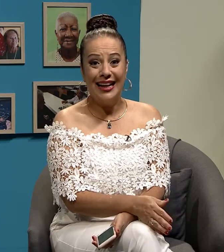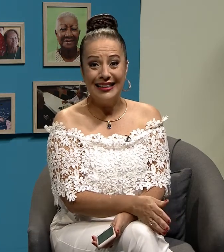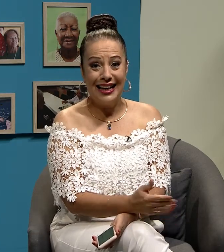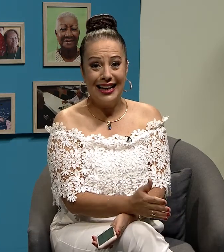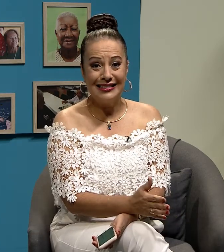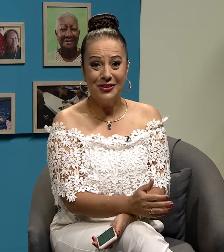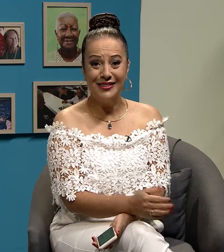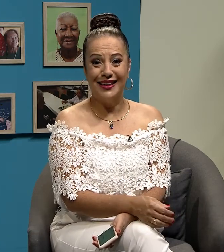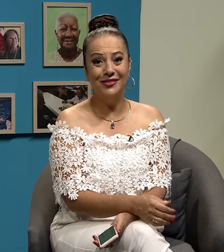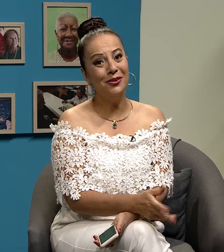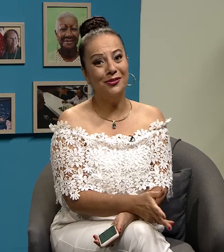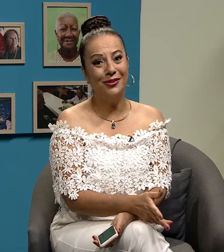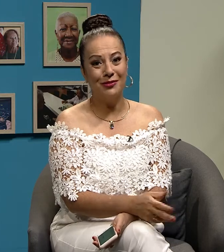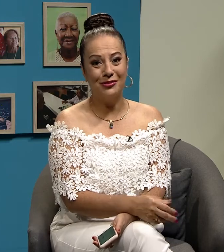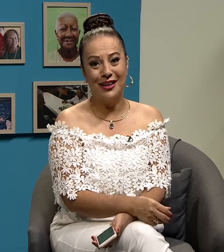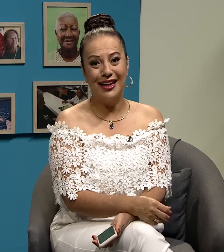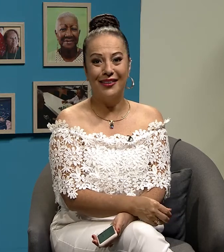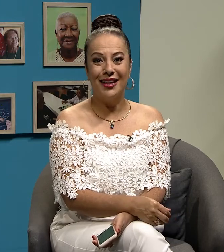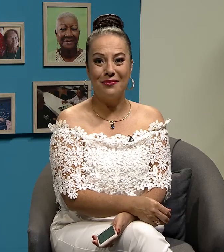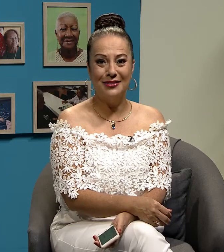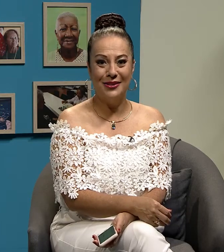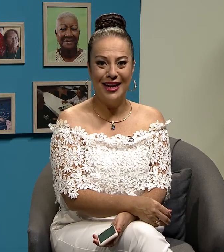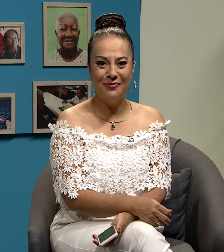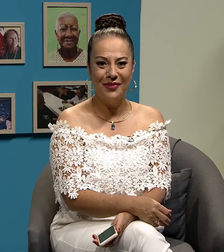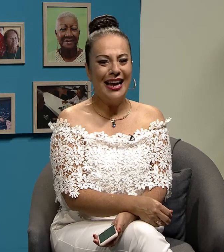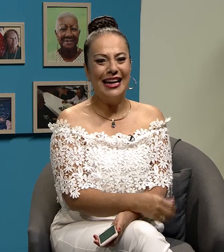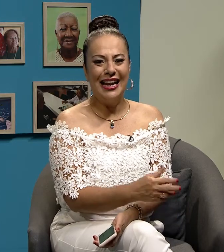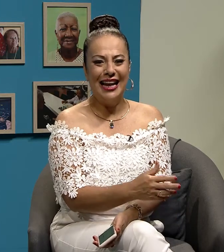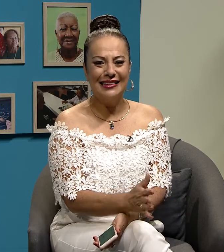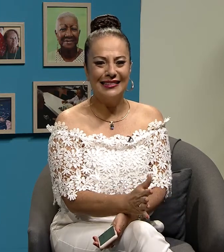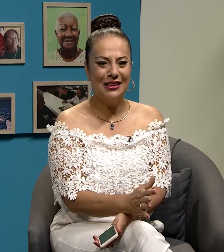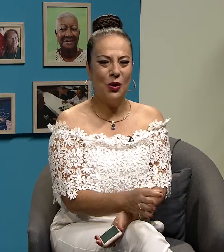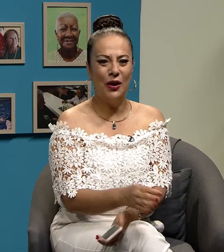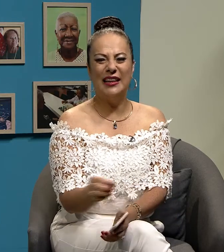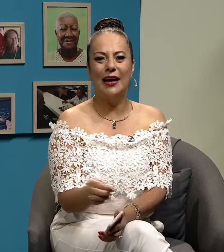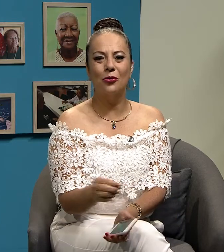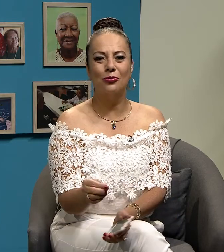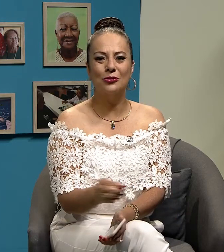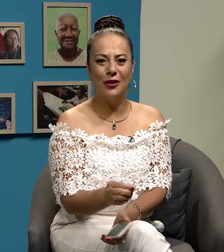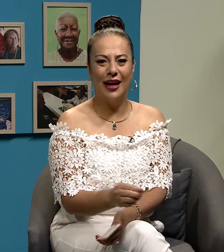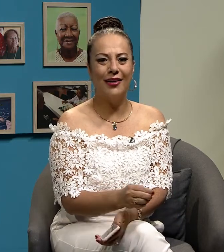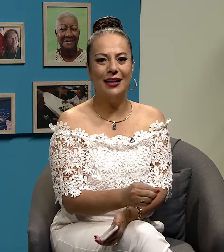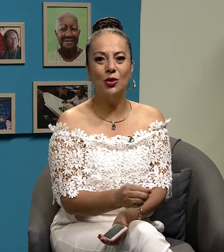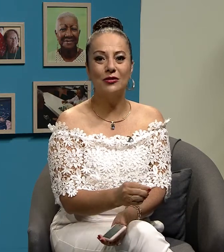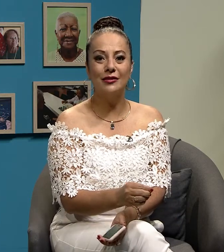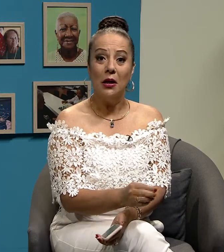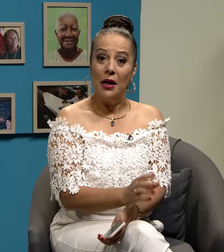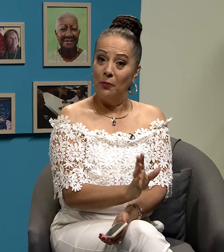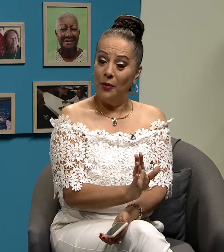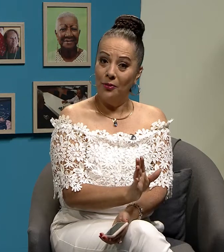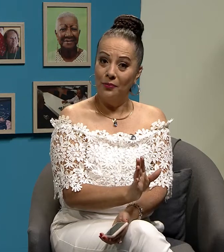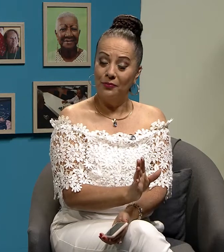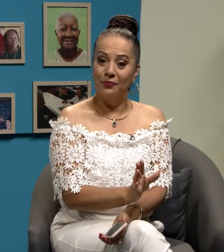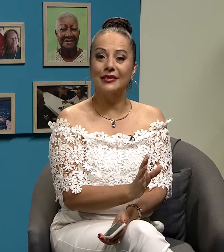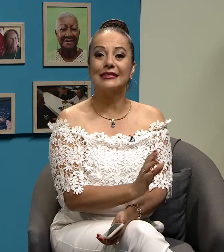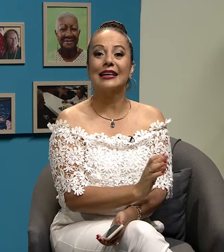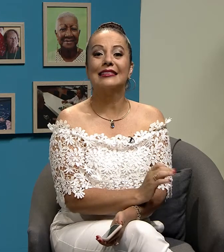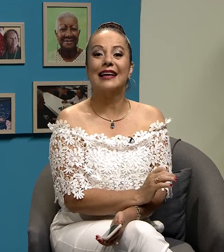o el elástico se dañó, como la profesora acaba de mencionar, que el elástico ya no funcionaba. Entonces,